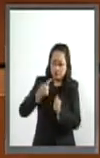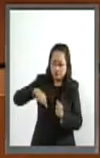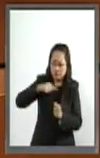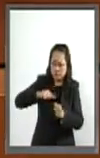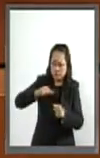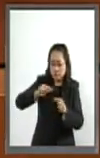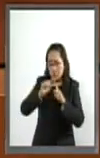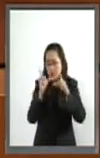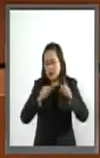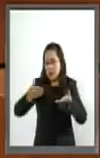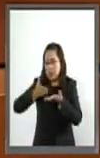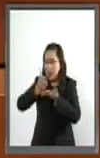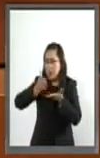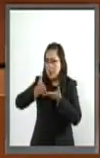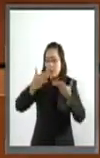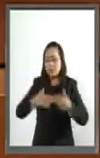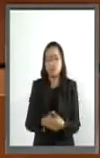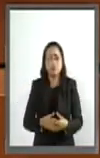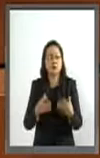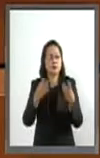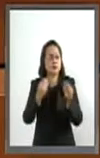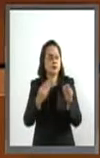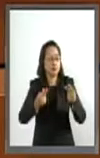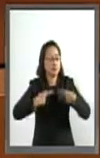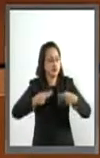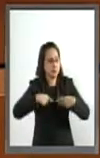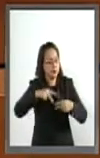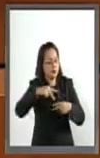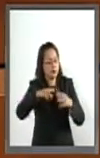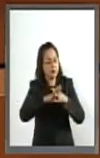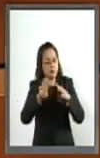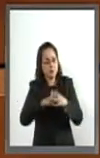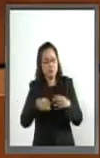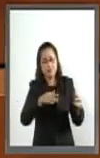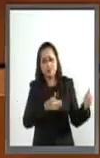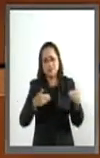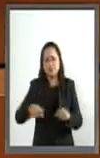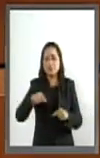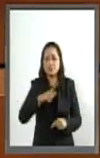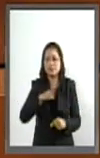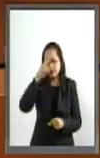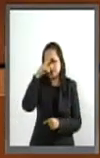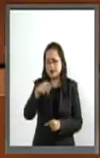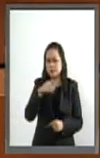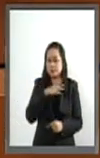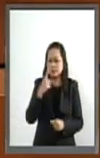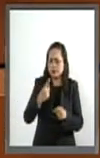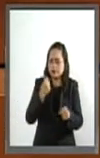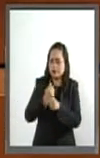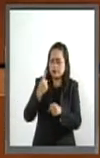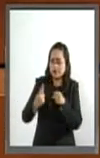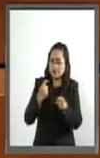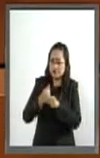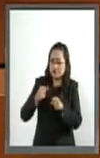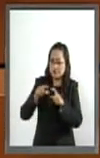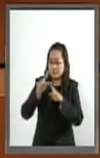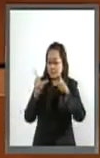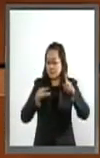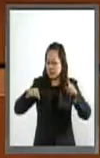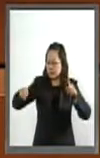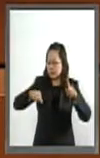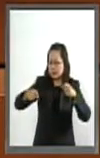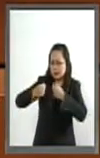país. Cada vez son más los migrantes que llegan a México. Se estima que anualmente ingresan por la frontera sur